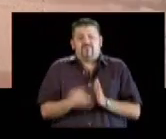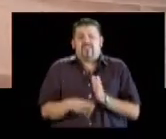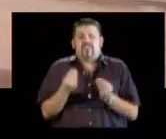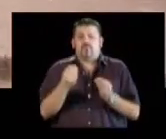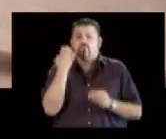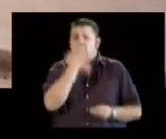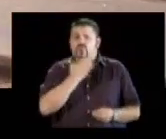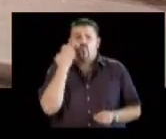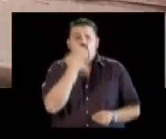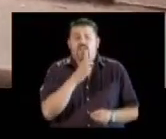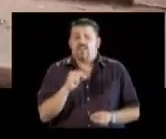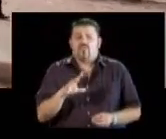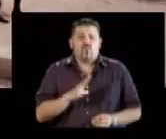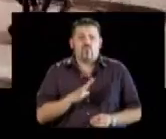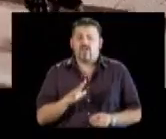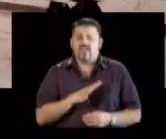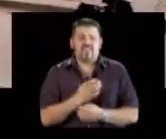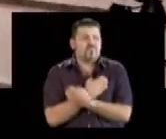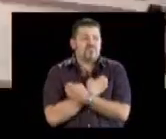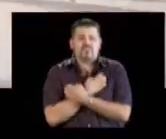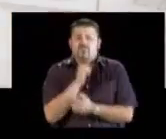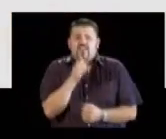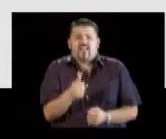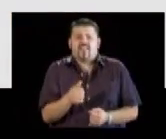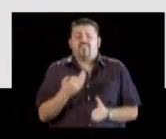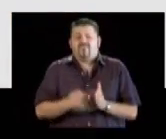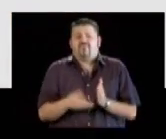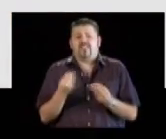hay una o dos escuelas en la colonia.